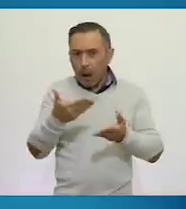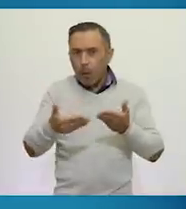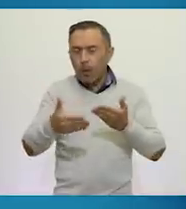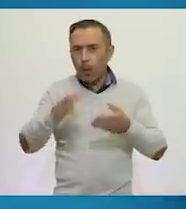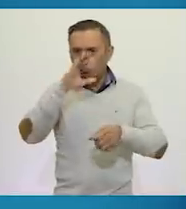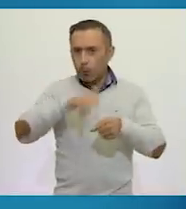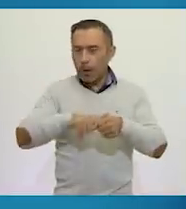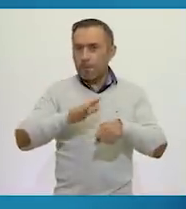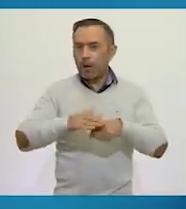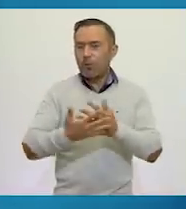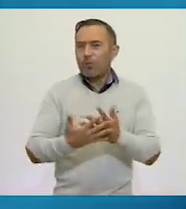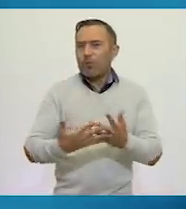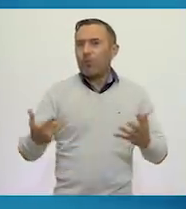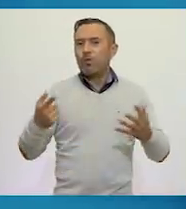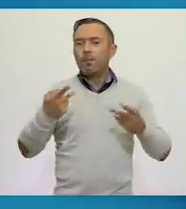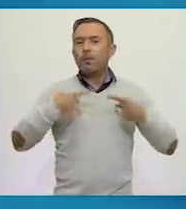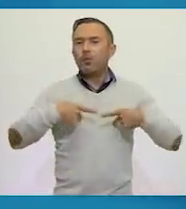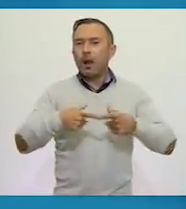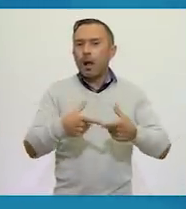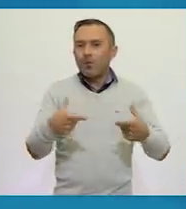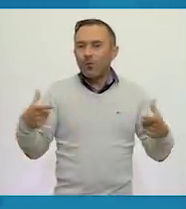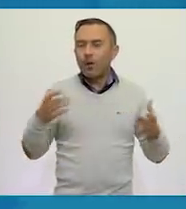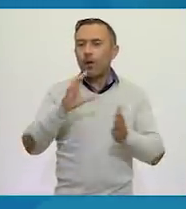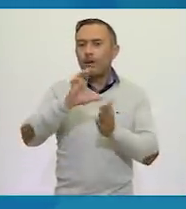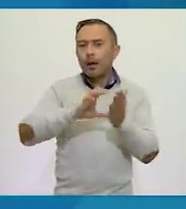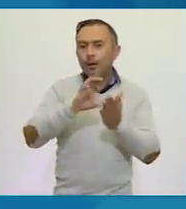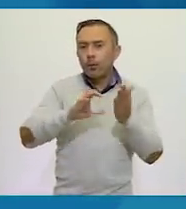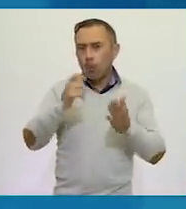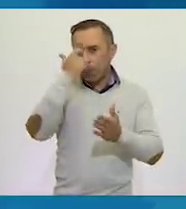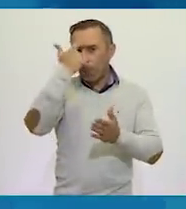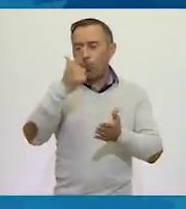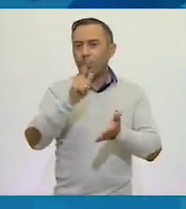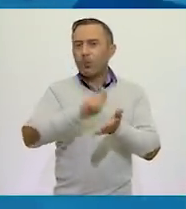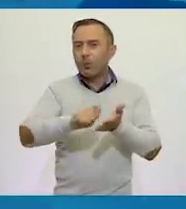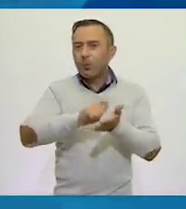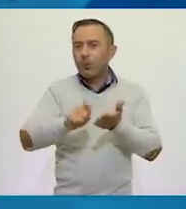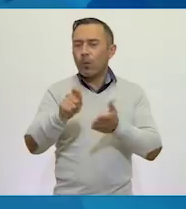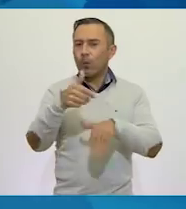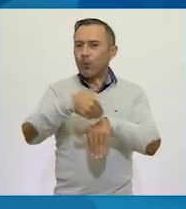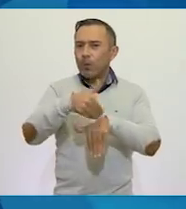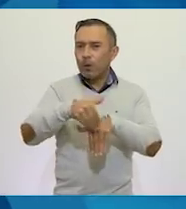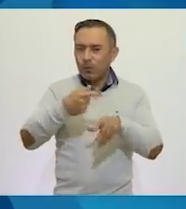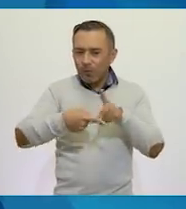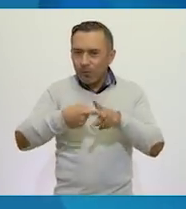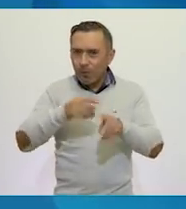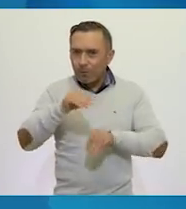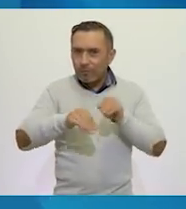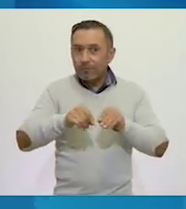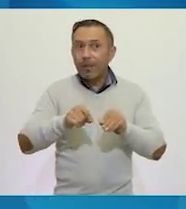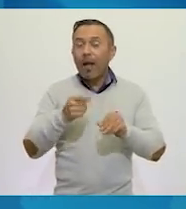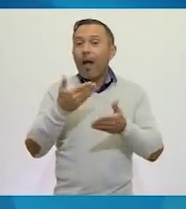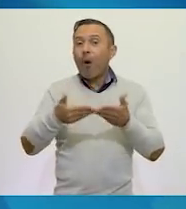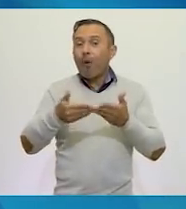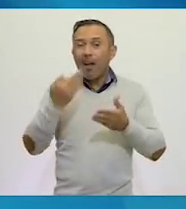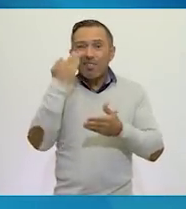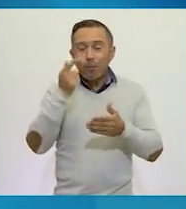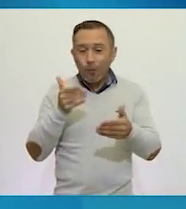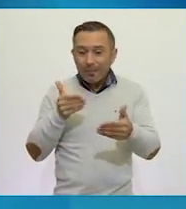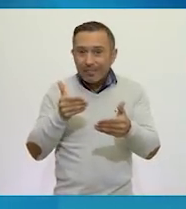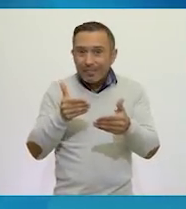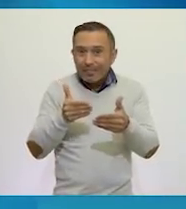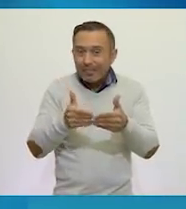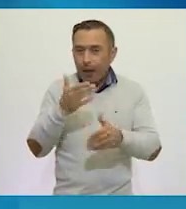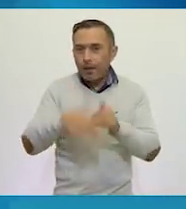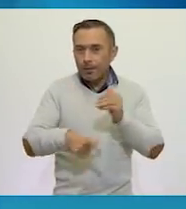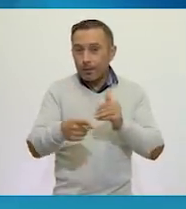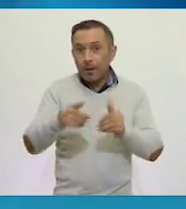consolidado poblados, calendarios y sistemas de numeración. Llegamos al periodo final y a las grandes culturas que